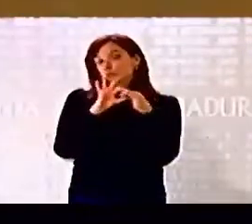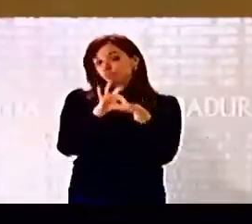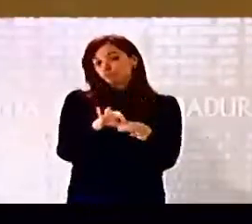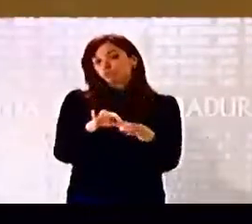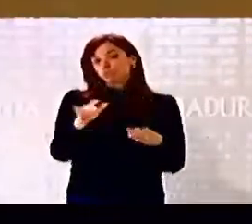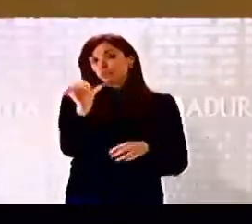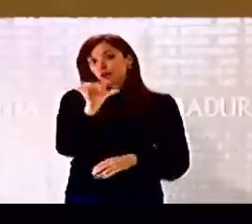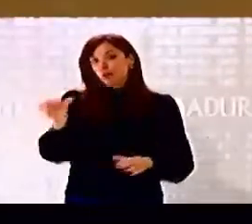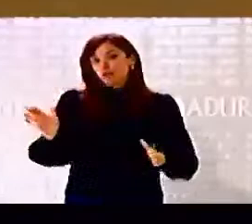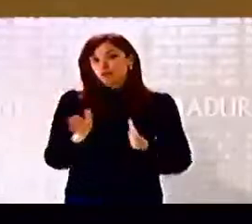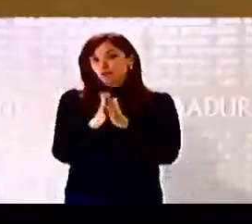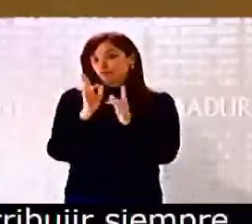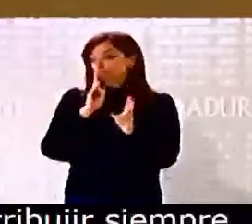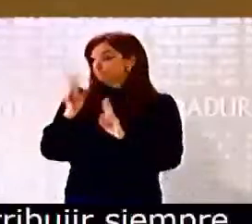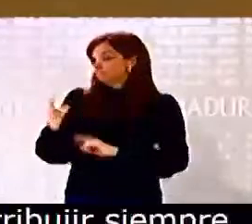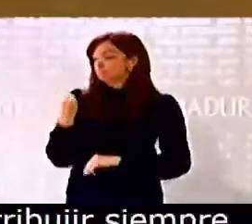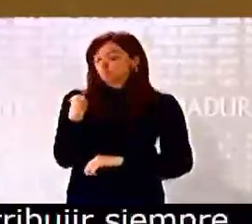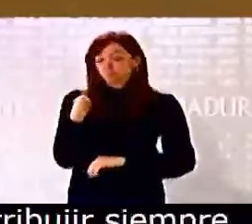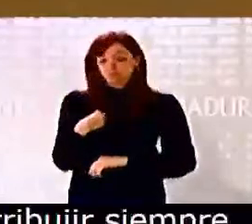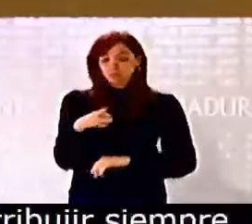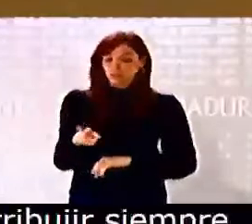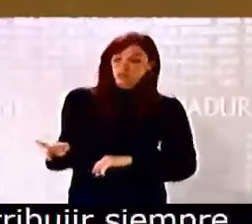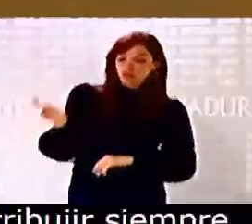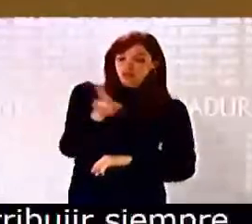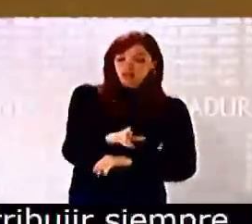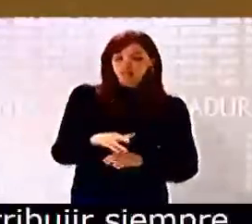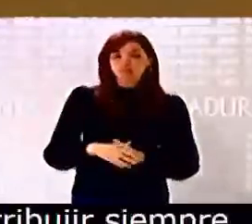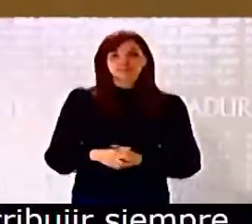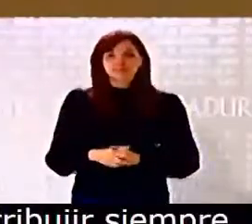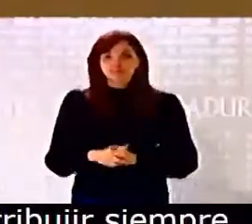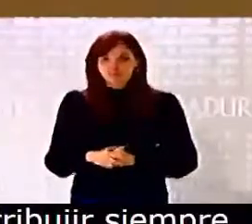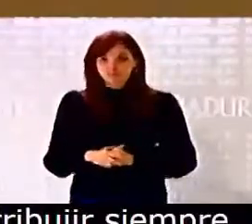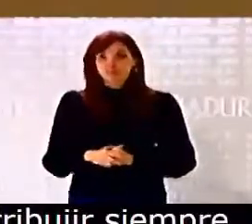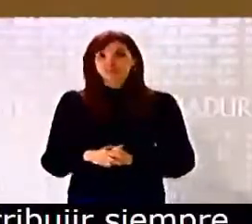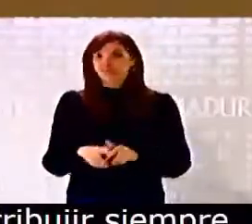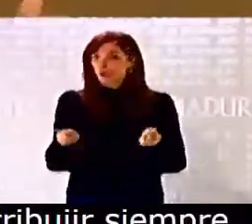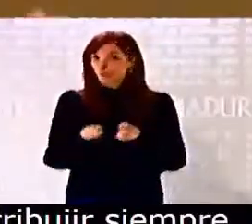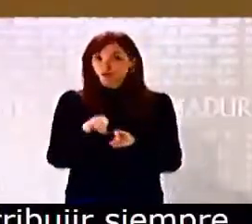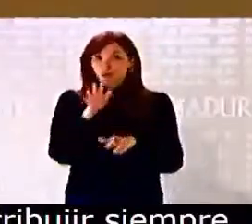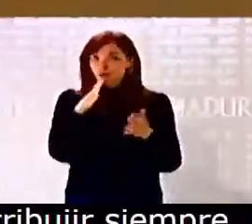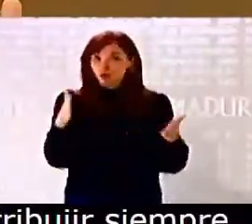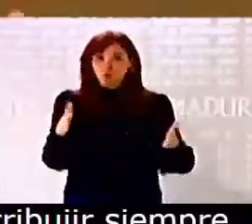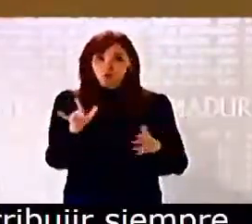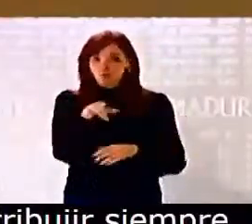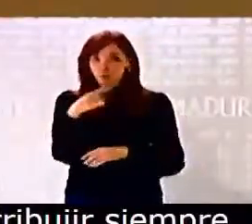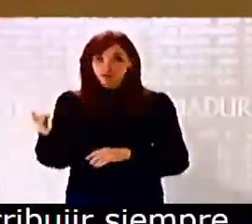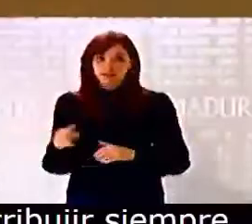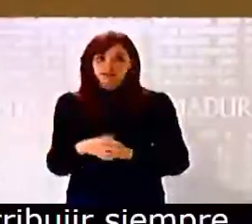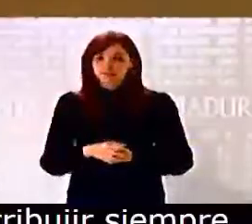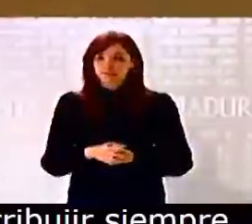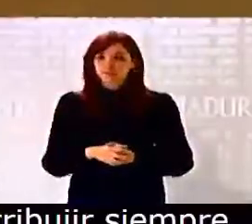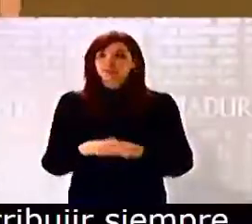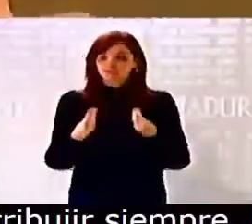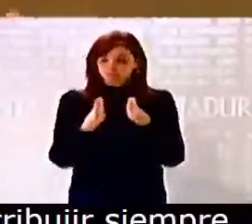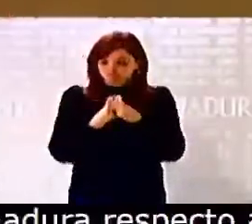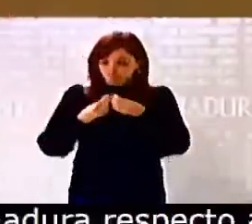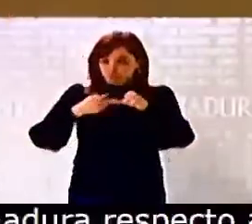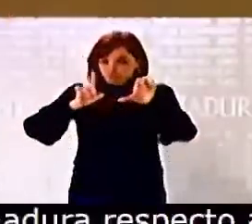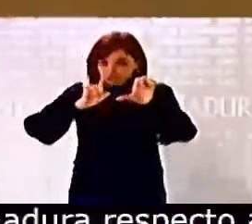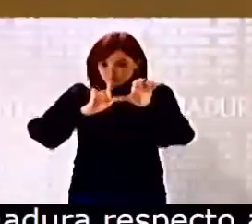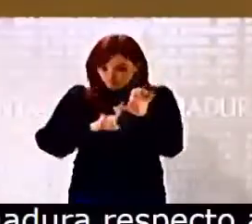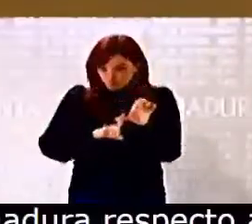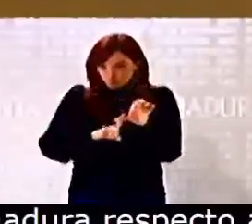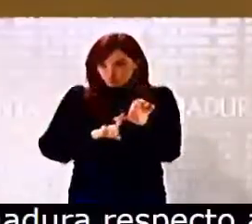Santa y les dije la misma respuesta que estoy dando con el puente de San José. La Junta de Extremadura no va a